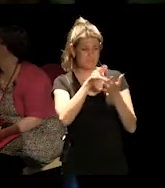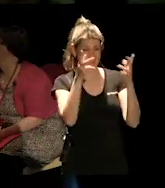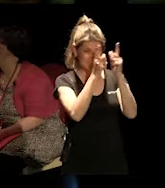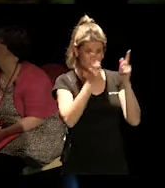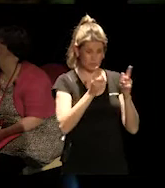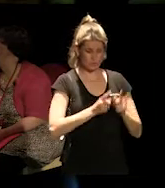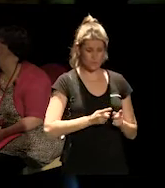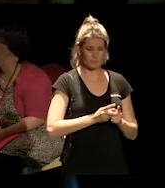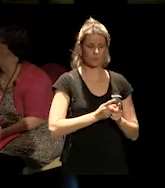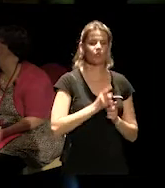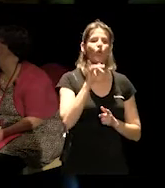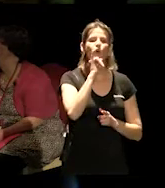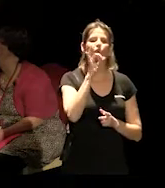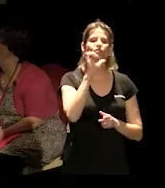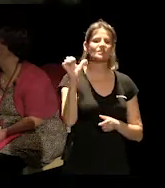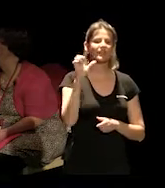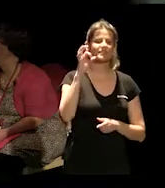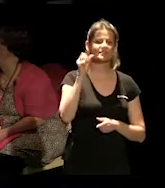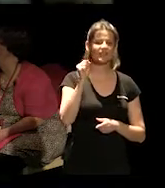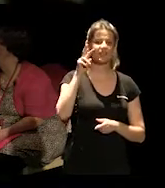escritor portugués José Saramago.